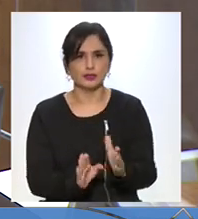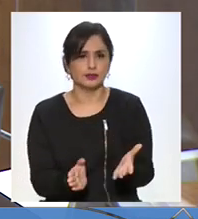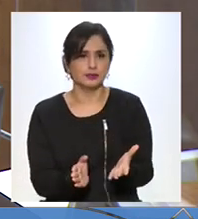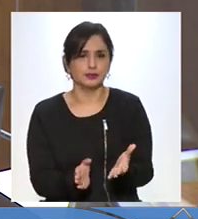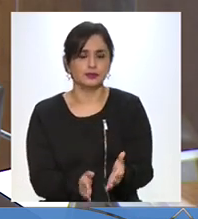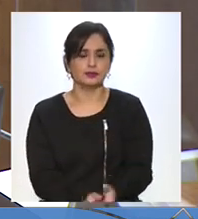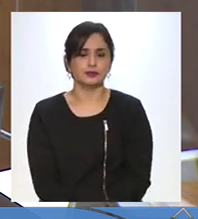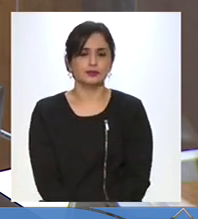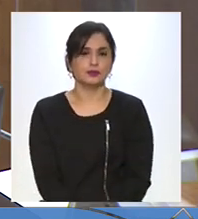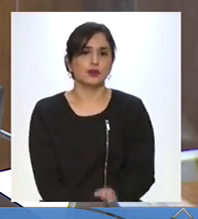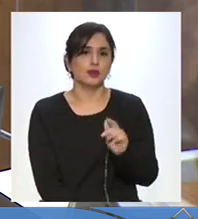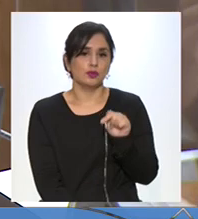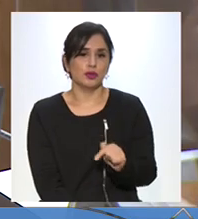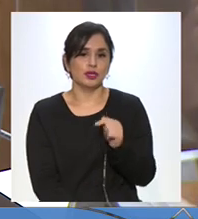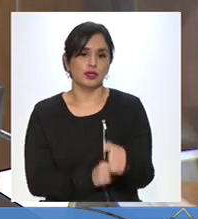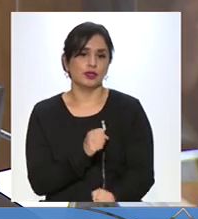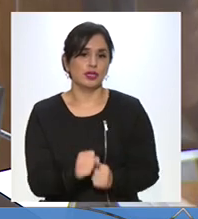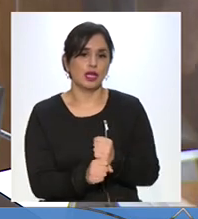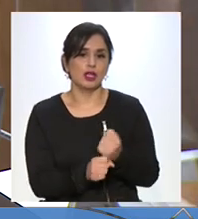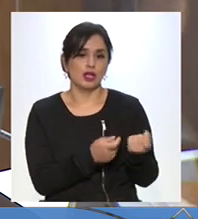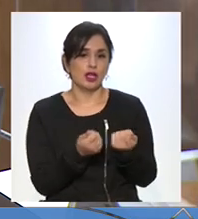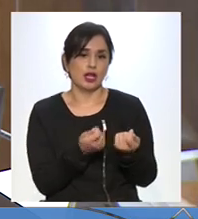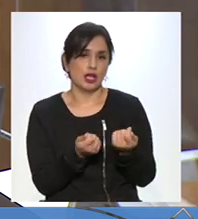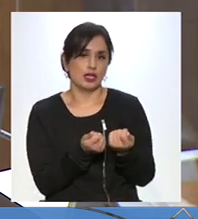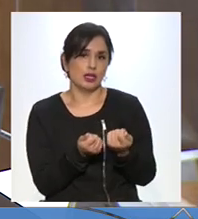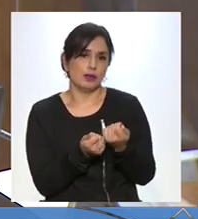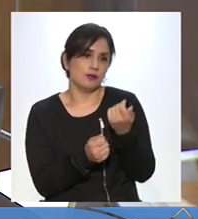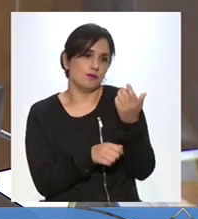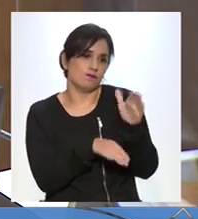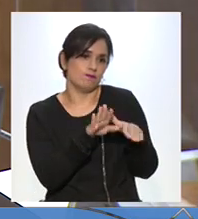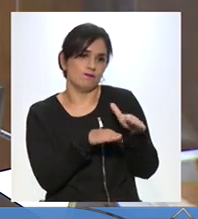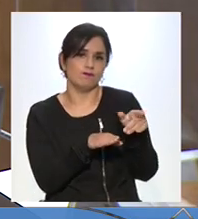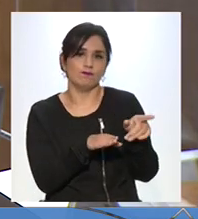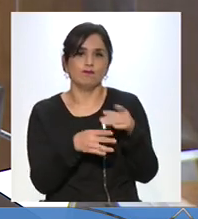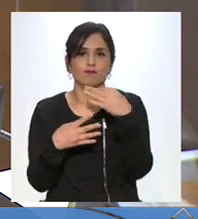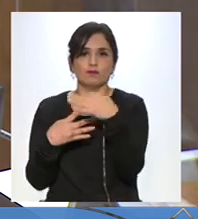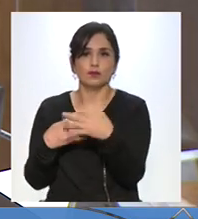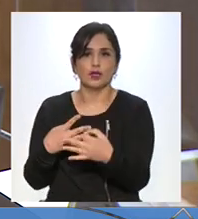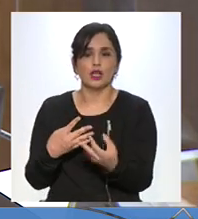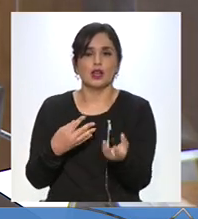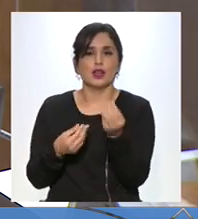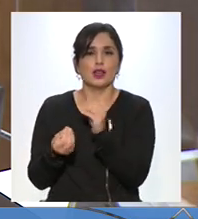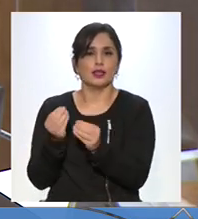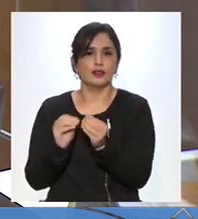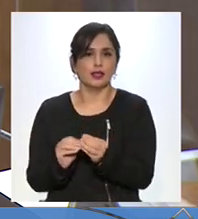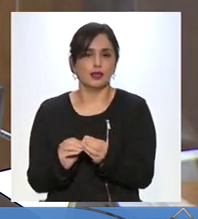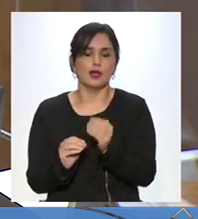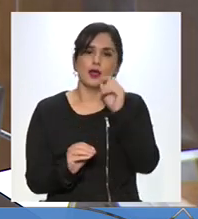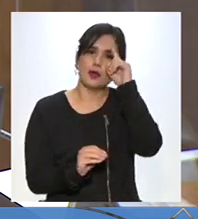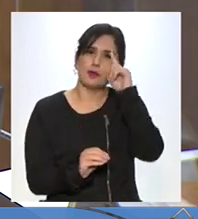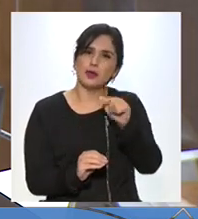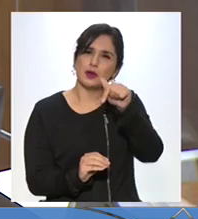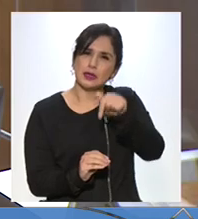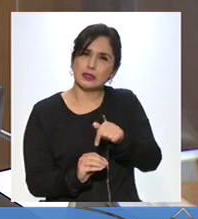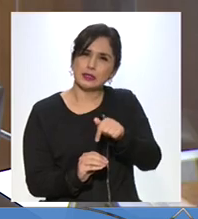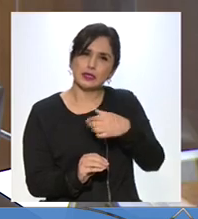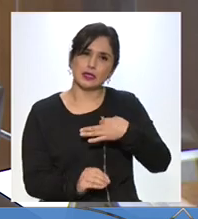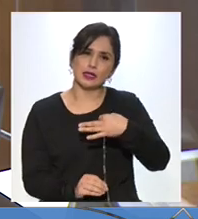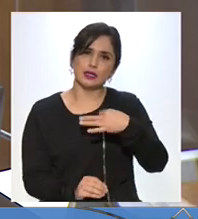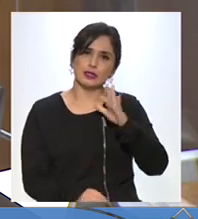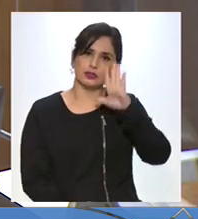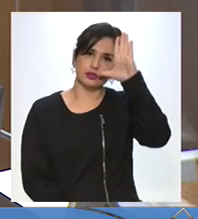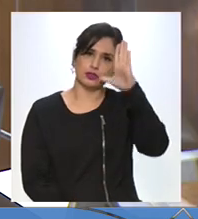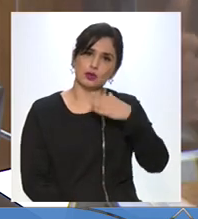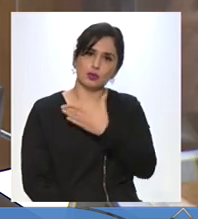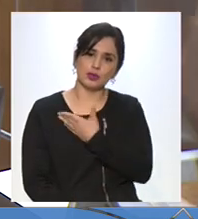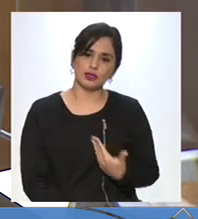Porque en este año, bueno, la economía se comporta producto de los elementos que la componen, pero este año hay elección presidencial y